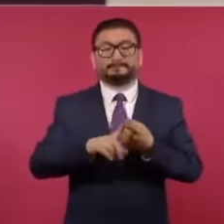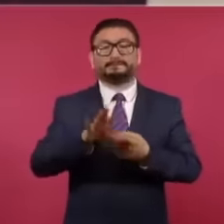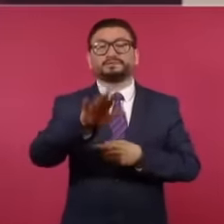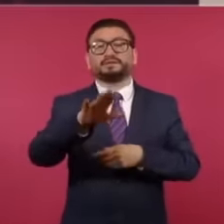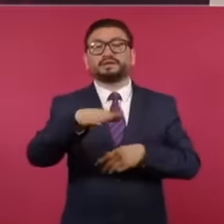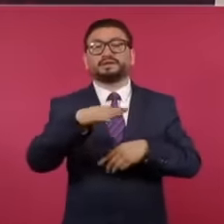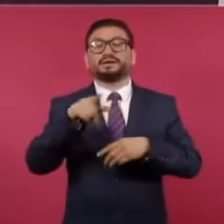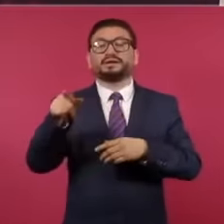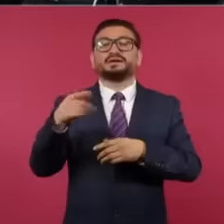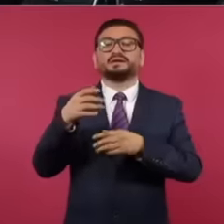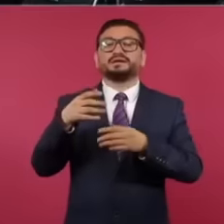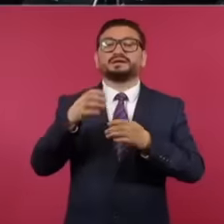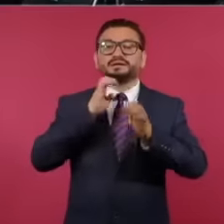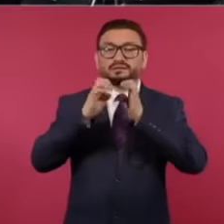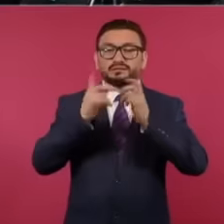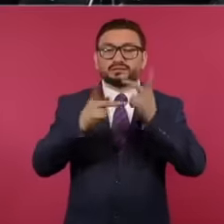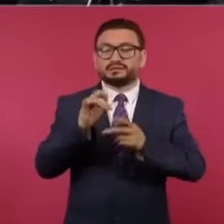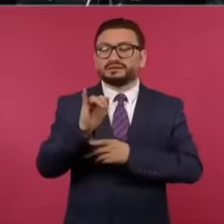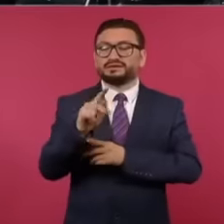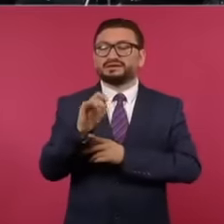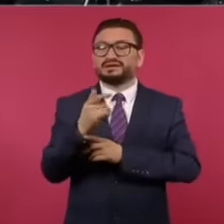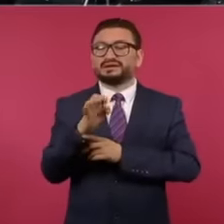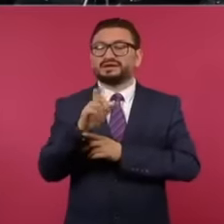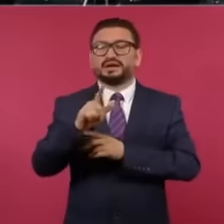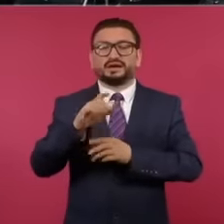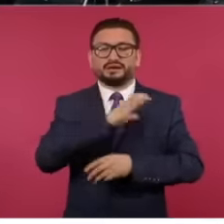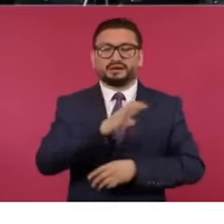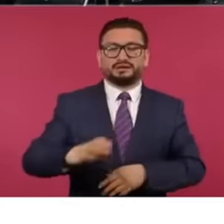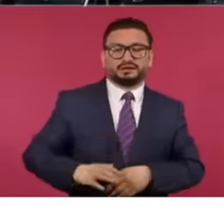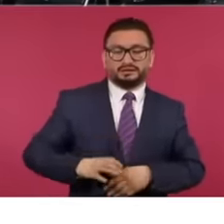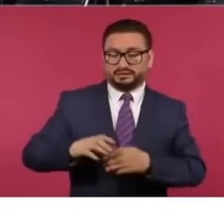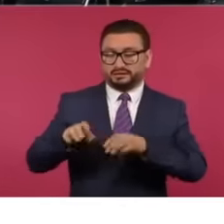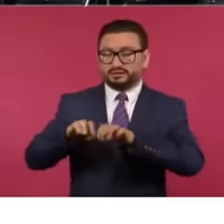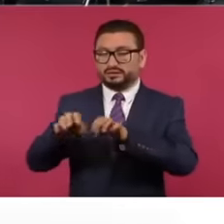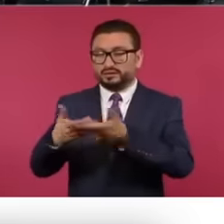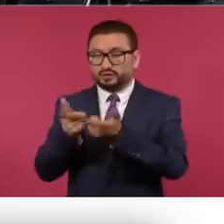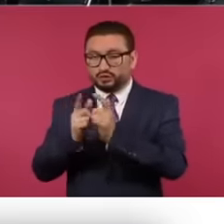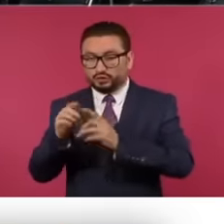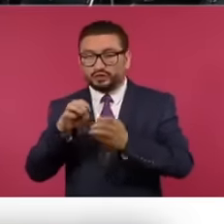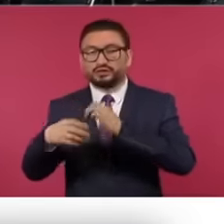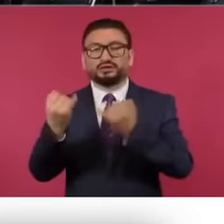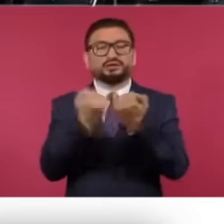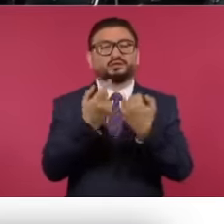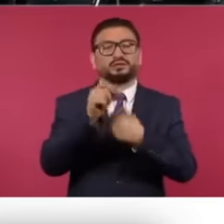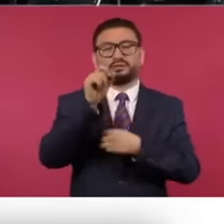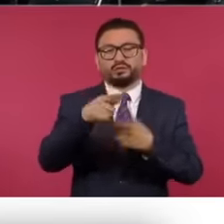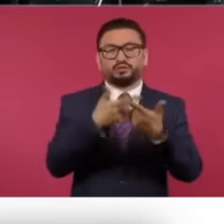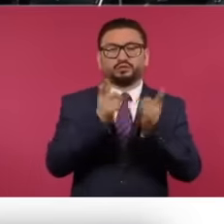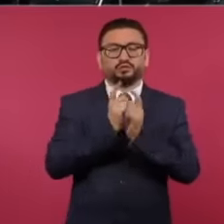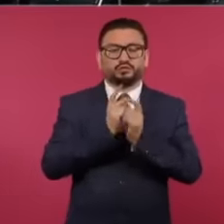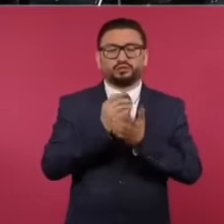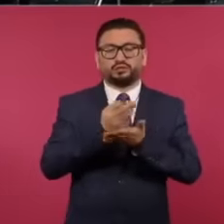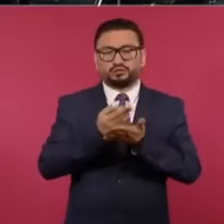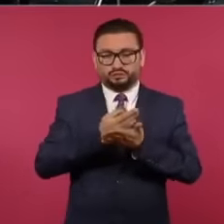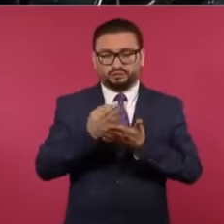estas son cifras de la consultora integral y que habla de candidatos no solamente de la oposición, sino también inclusive de Morena.